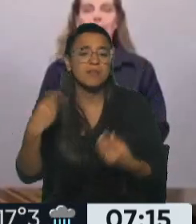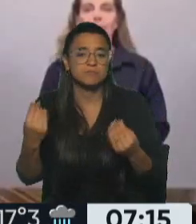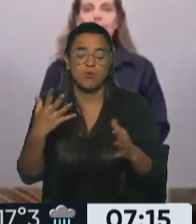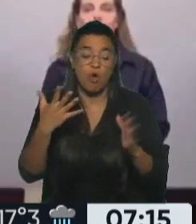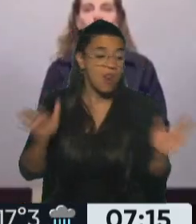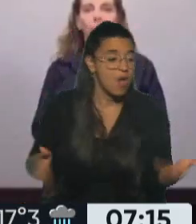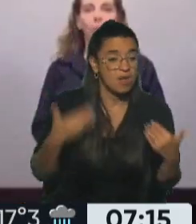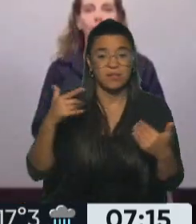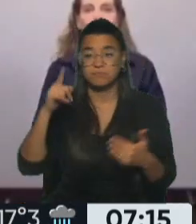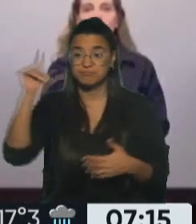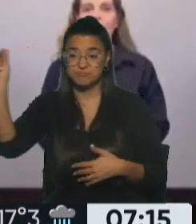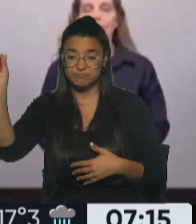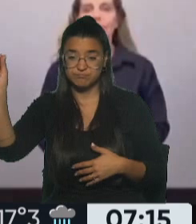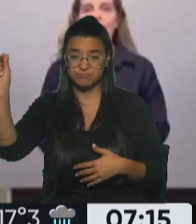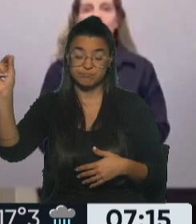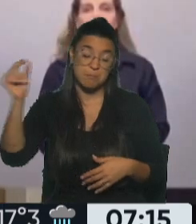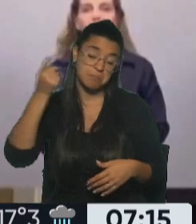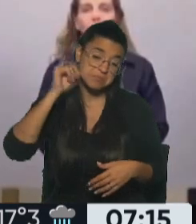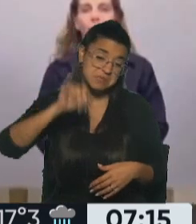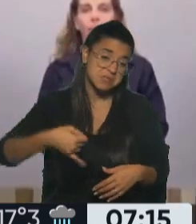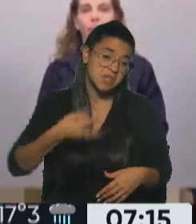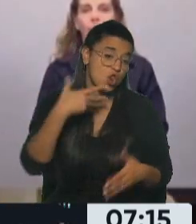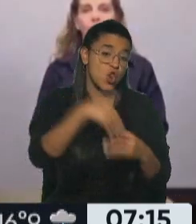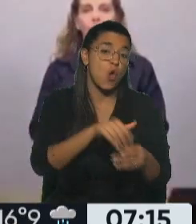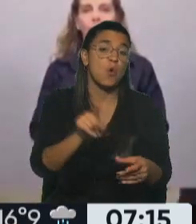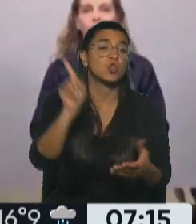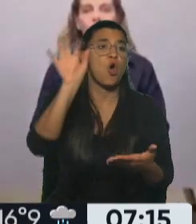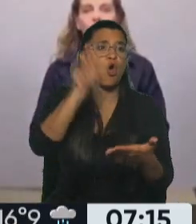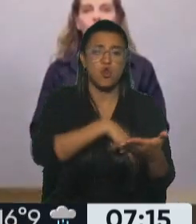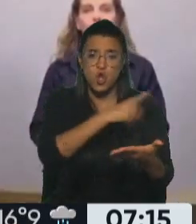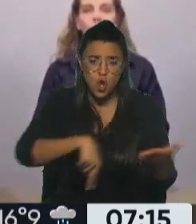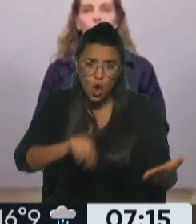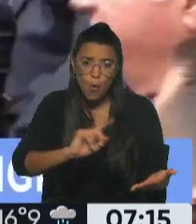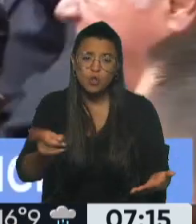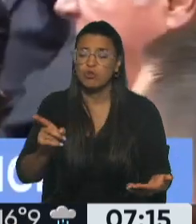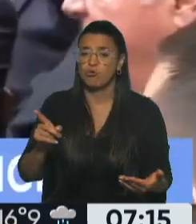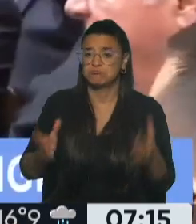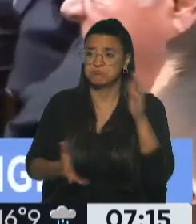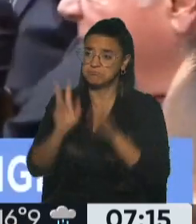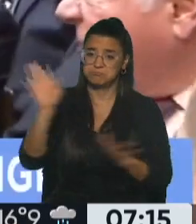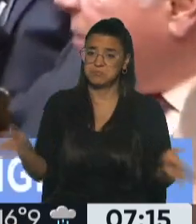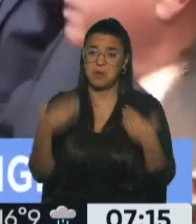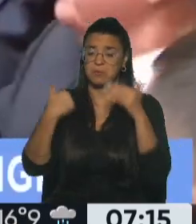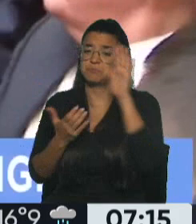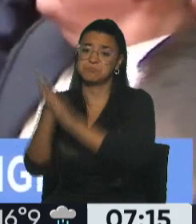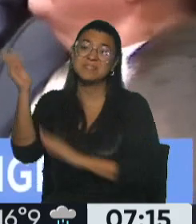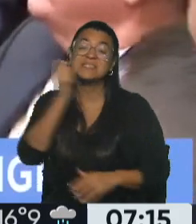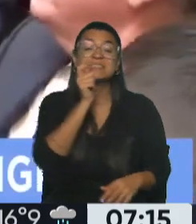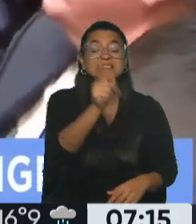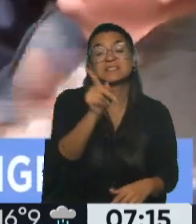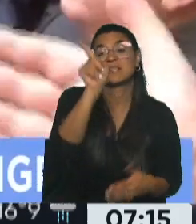levantarse e irse bueno en principio sí porque si se hubiera quedado y hubiera votado en contra no hubiera iniciado el proceso de